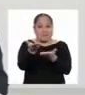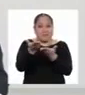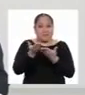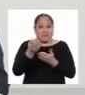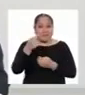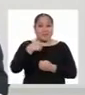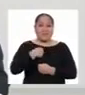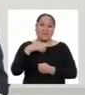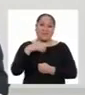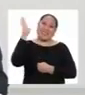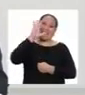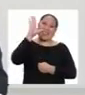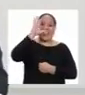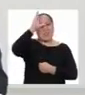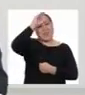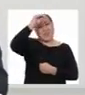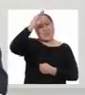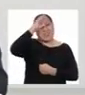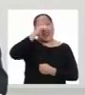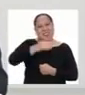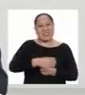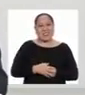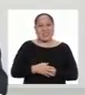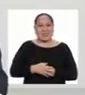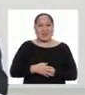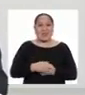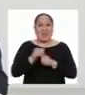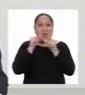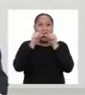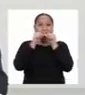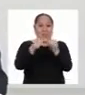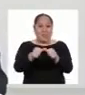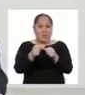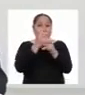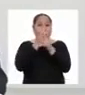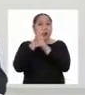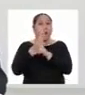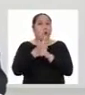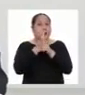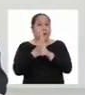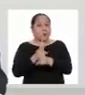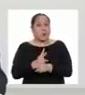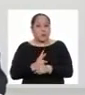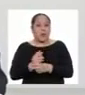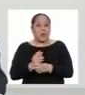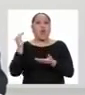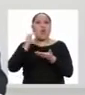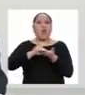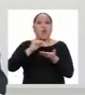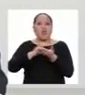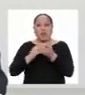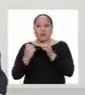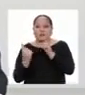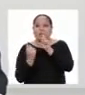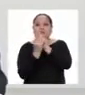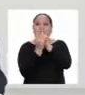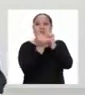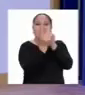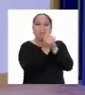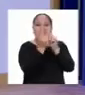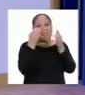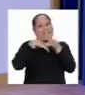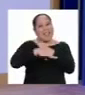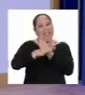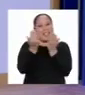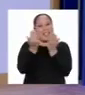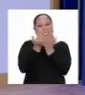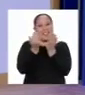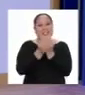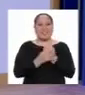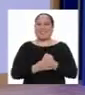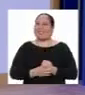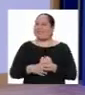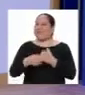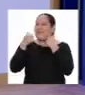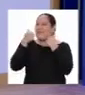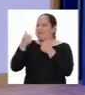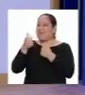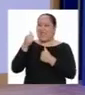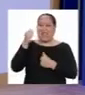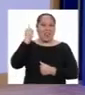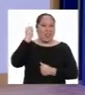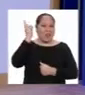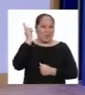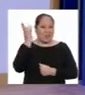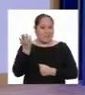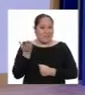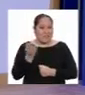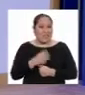invitarme. Chao, chicas y chicos. Sigan cuidándose para que podamos volver a vernos en el colegio. Lo máximo, la